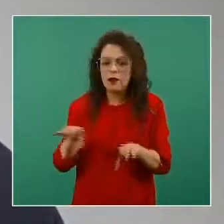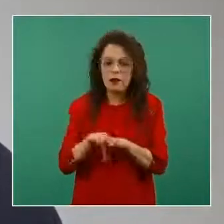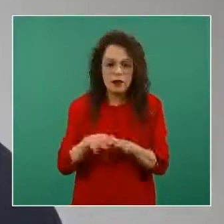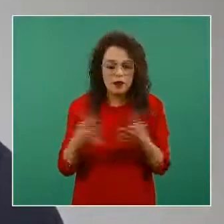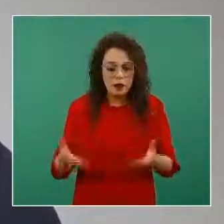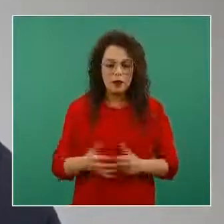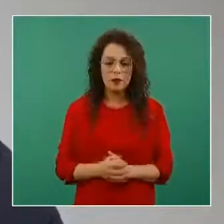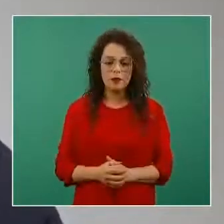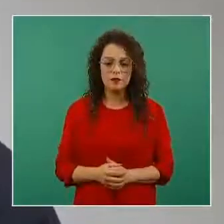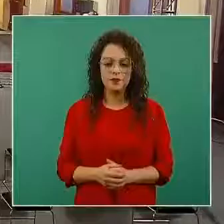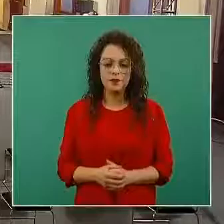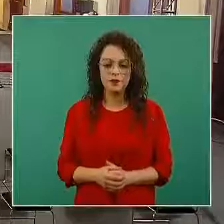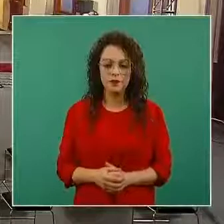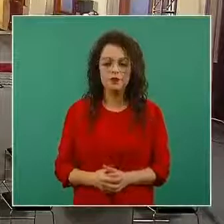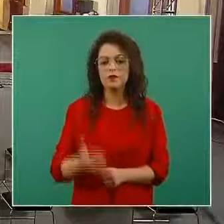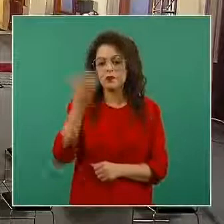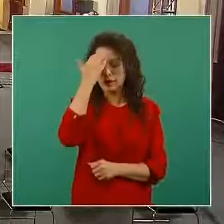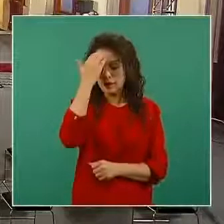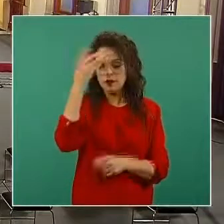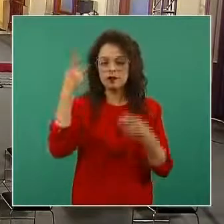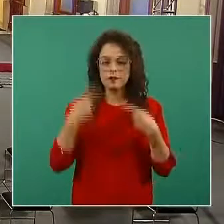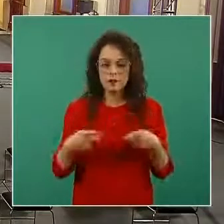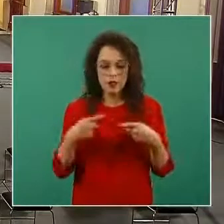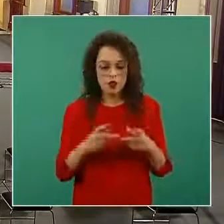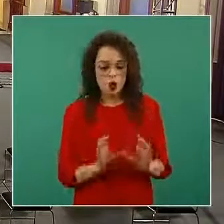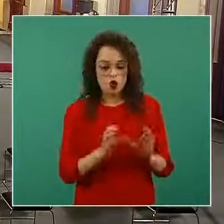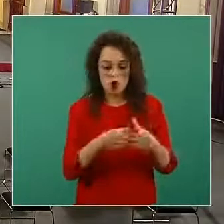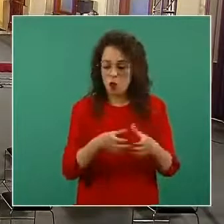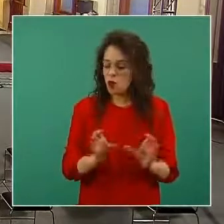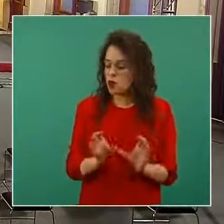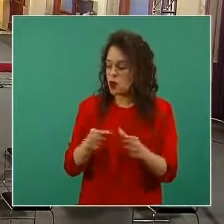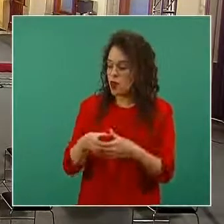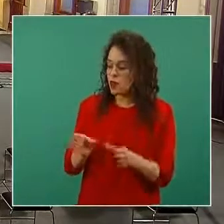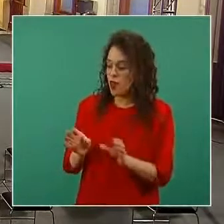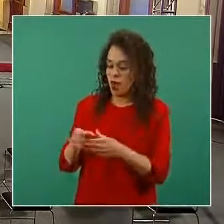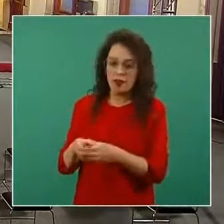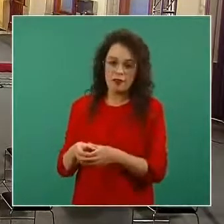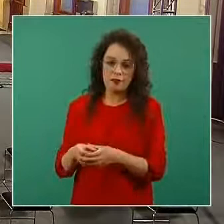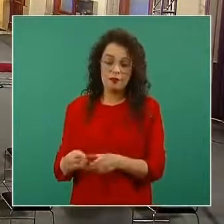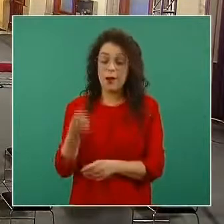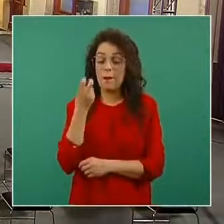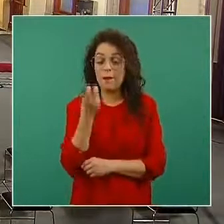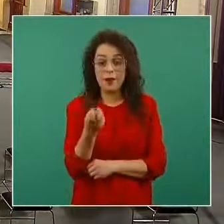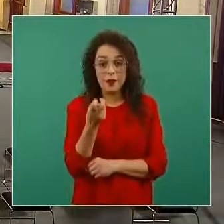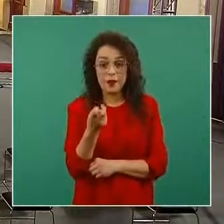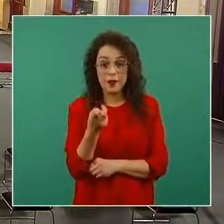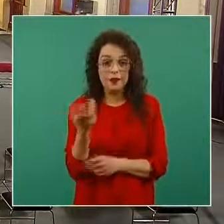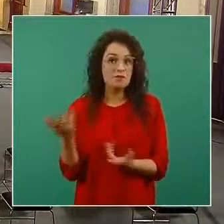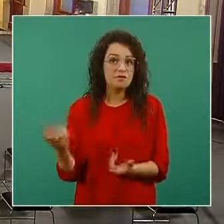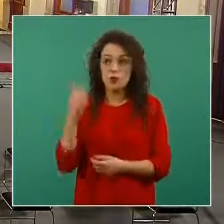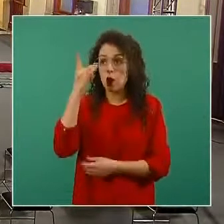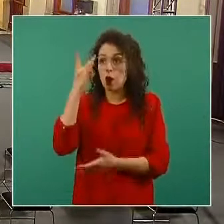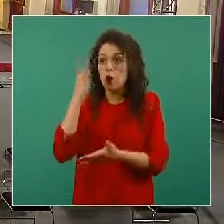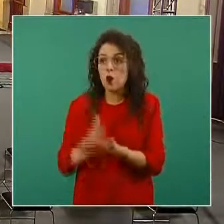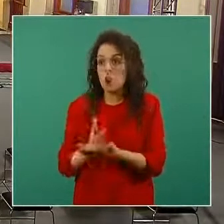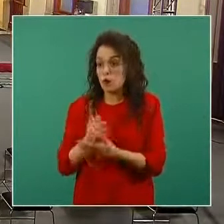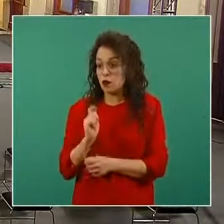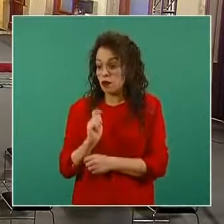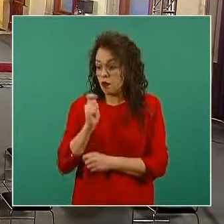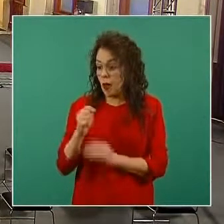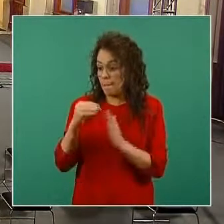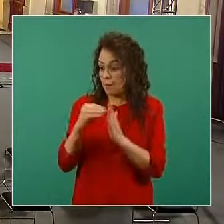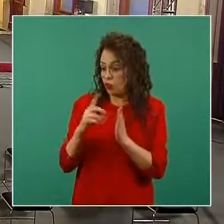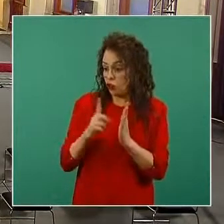encuentran, conocen a las personas y cómo ellas responden mejor. Por eso no hay solamente un modelo de